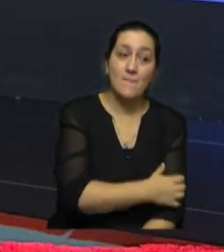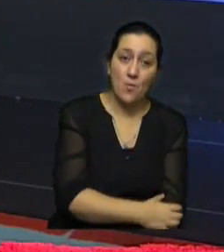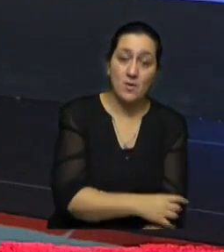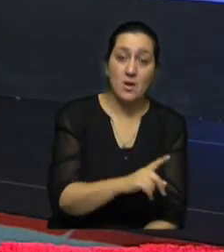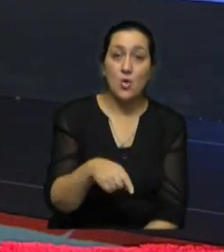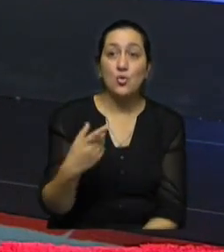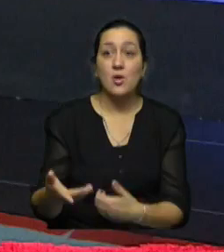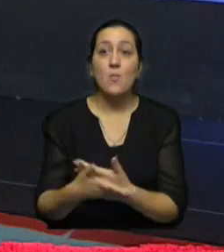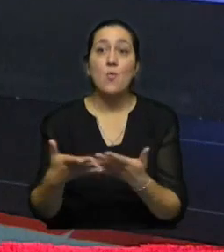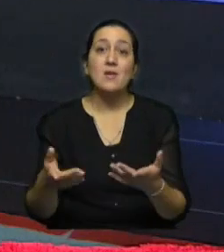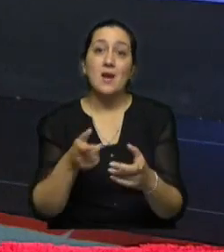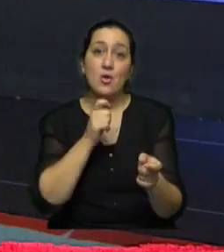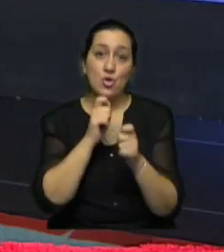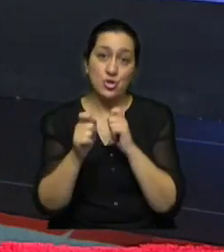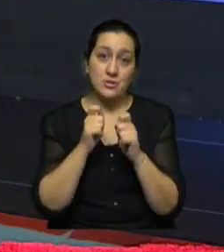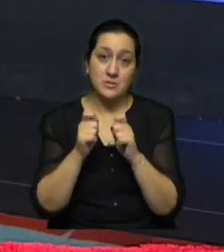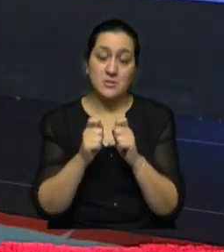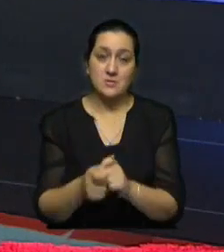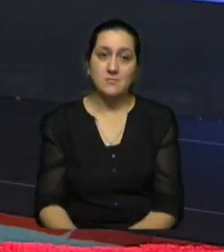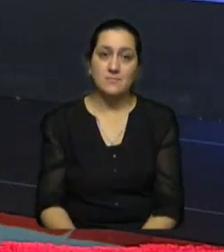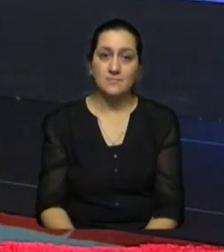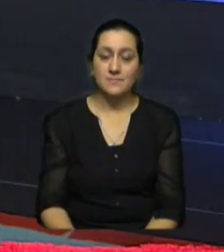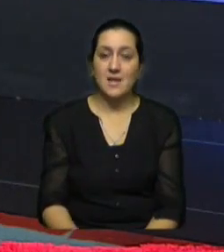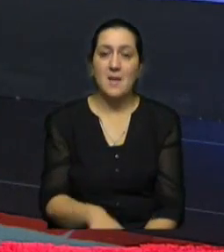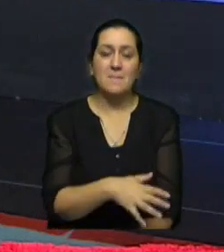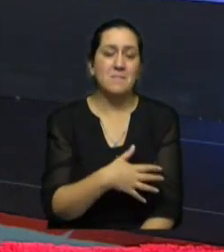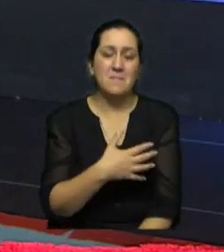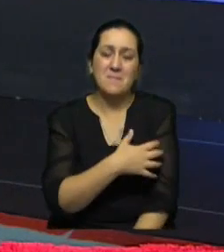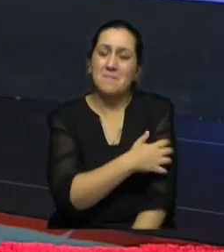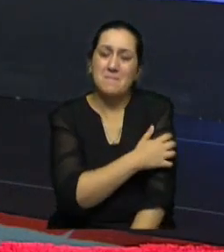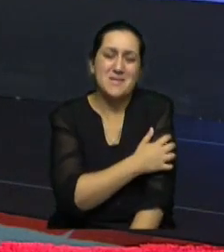lo que muestran los noticieros, es la miseria.